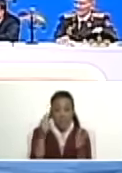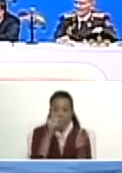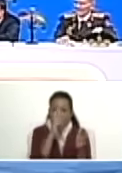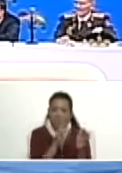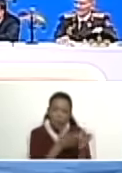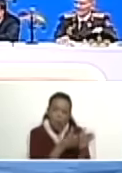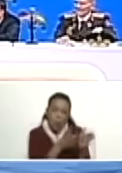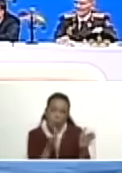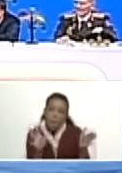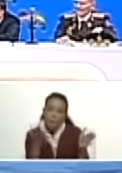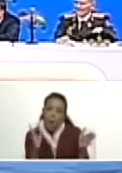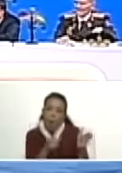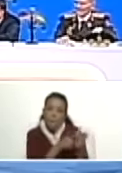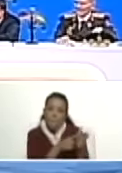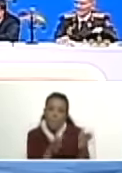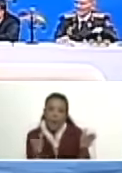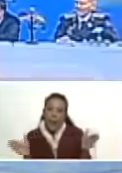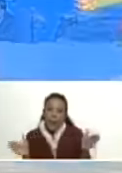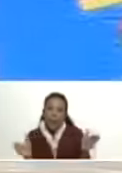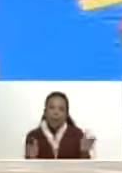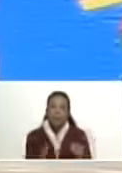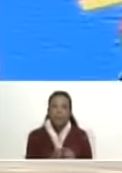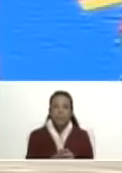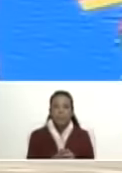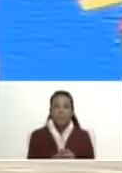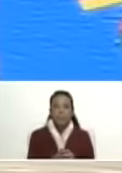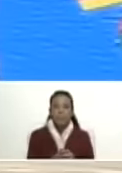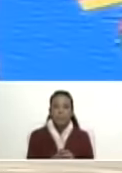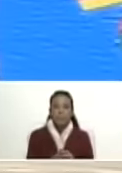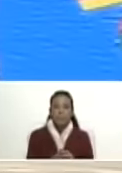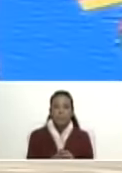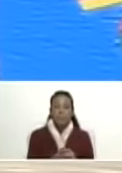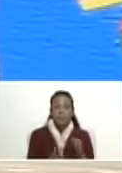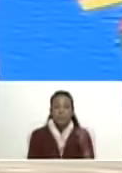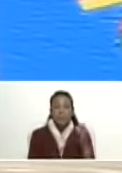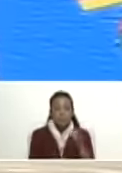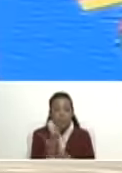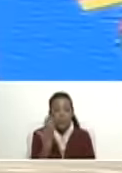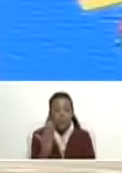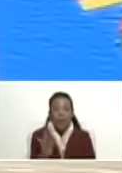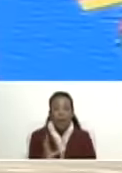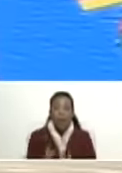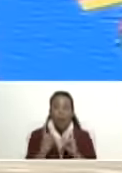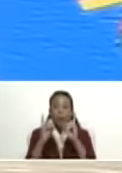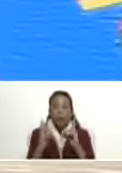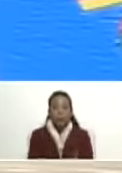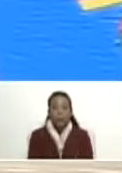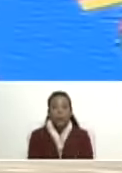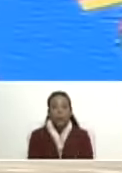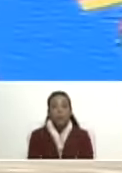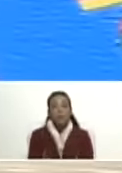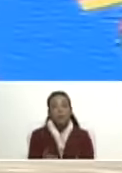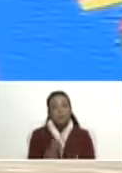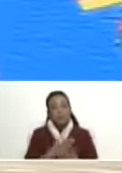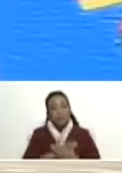pudiéramos llamar, más que inaugura el periodo, no, se inaugura la opción de los buenos oficios,